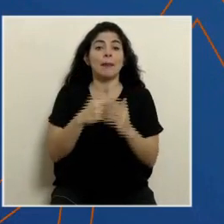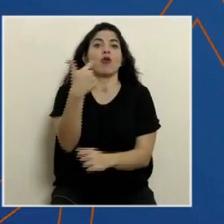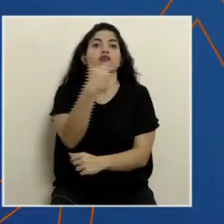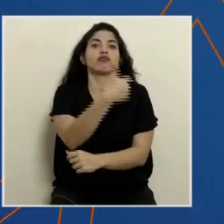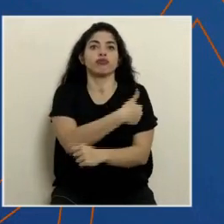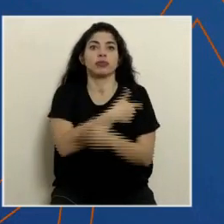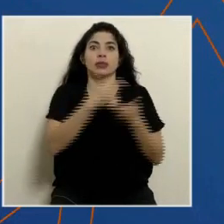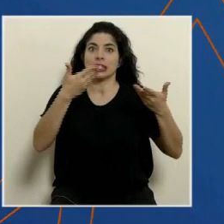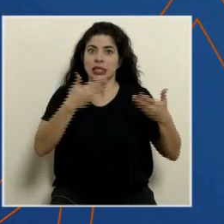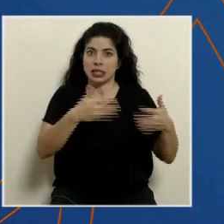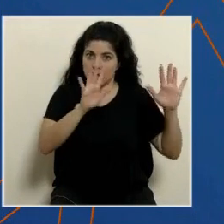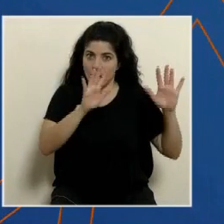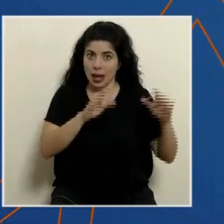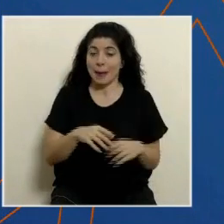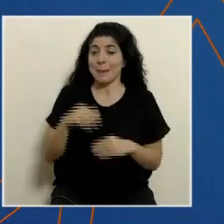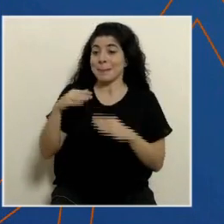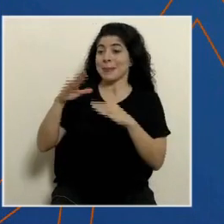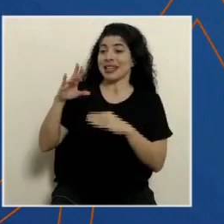de